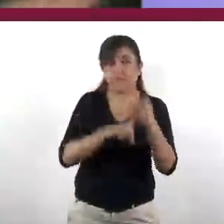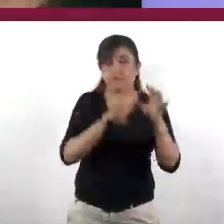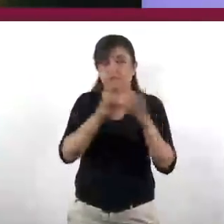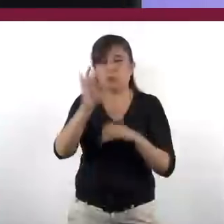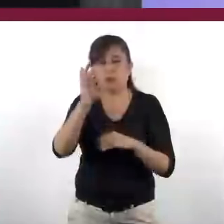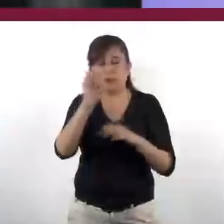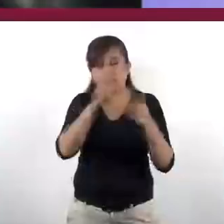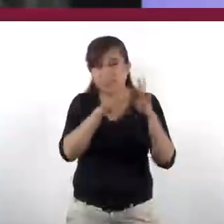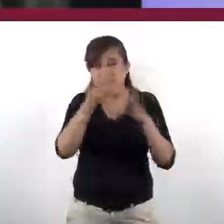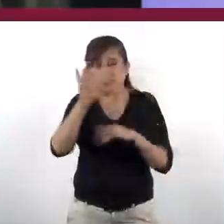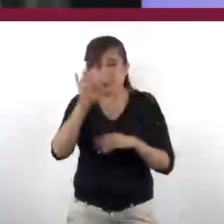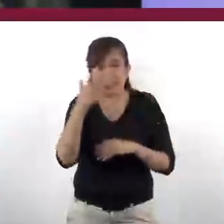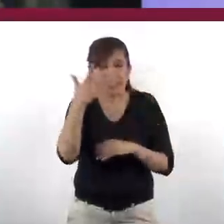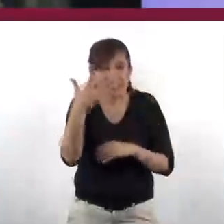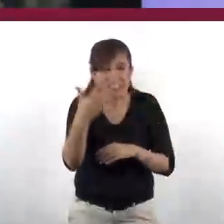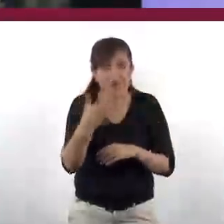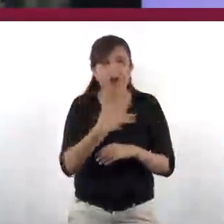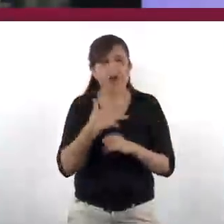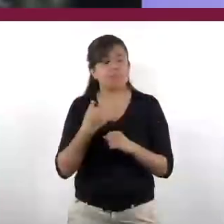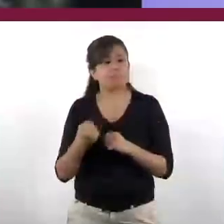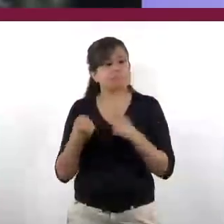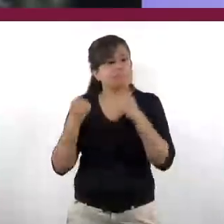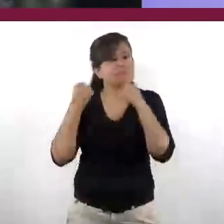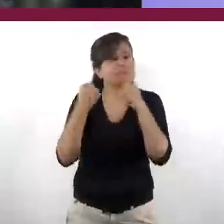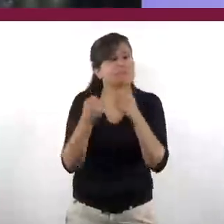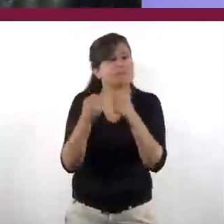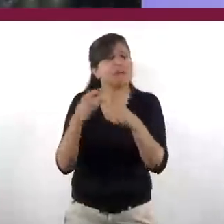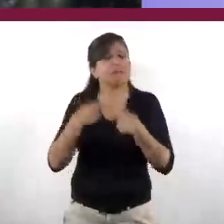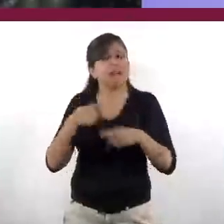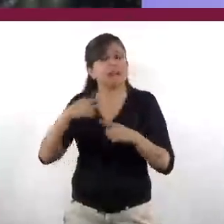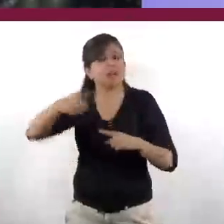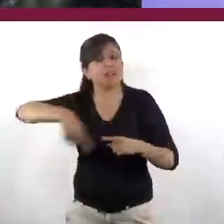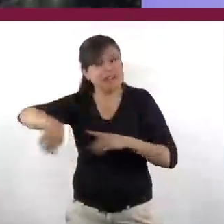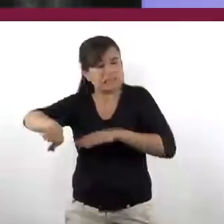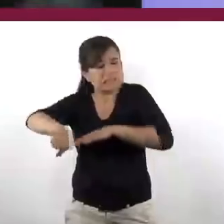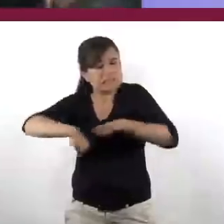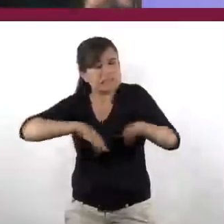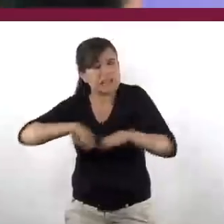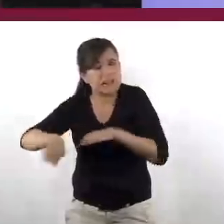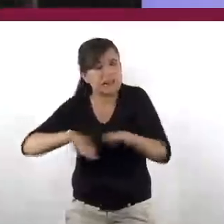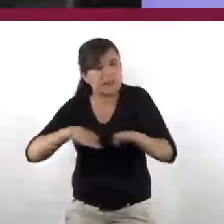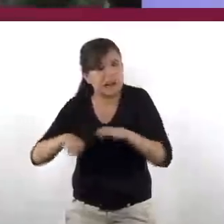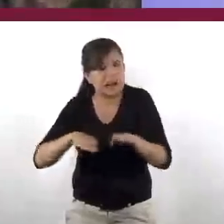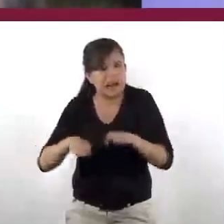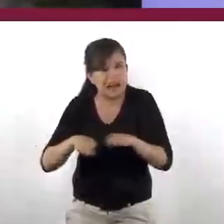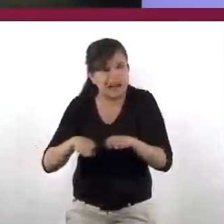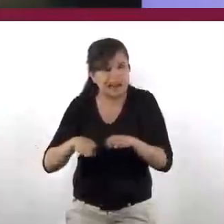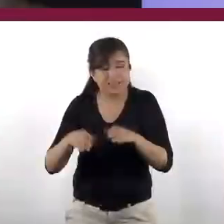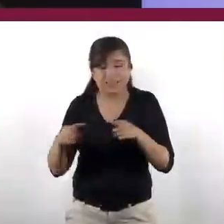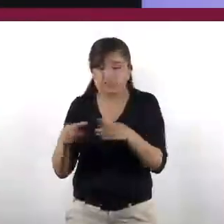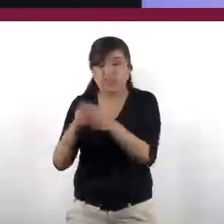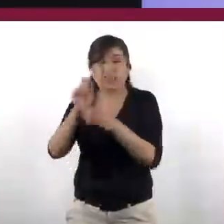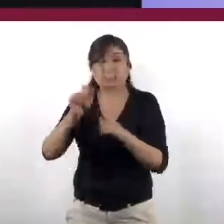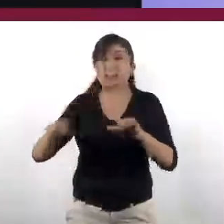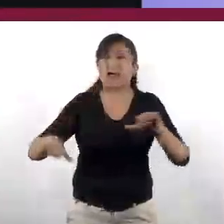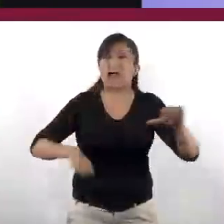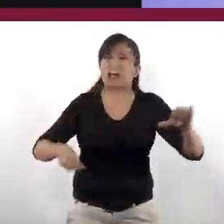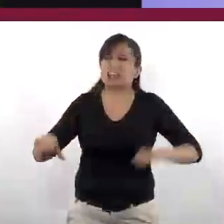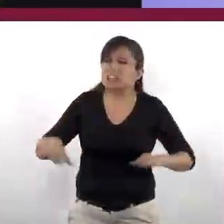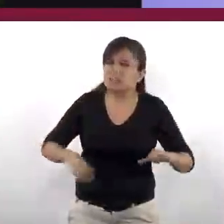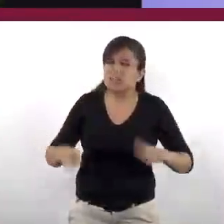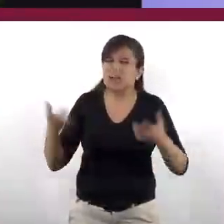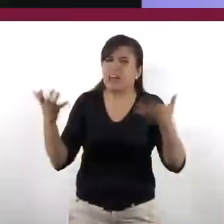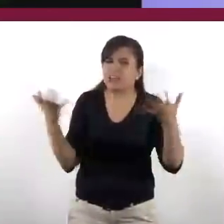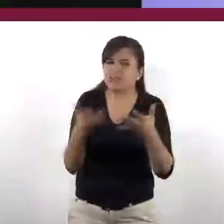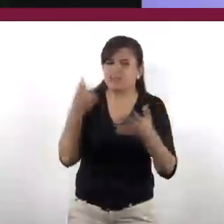van a tener más fuerza con la intención de que la gente se dedique a trabajar. Entonces, la persecución hacia actividades que se